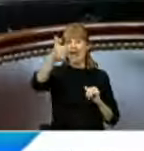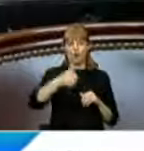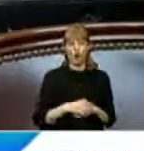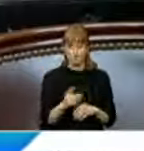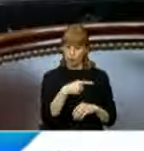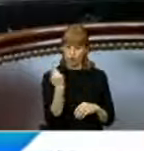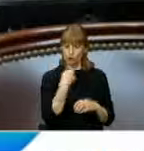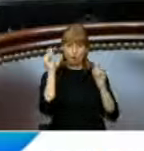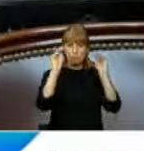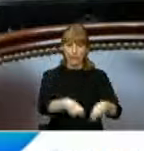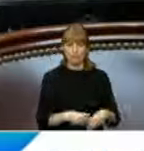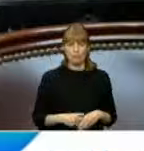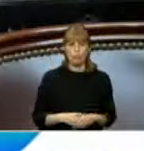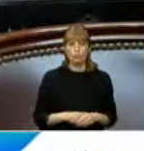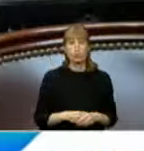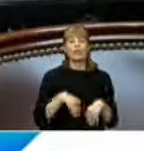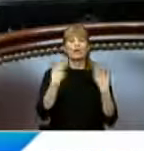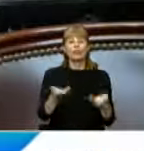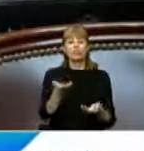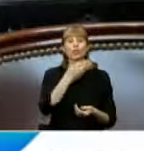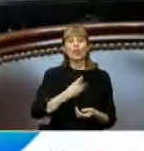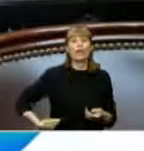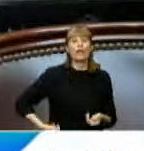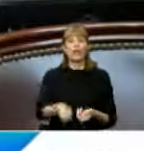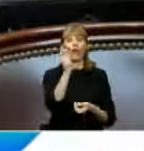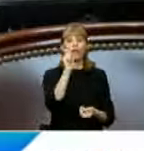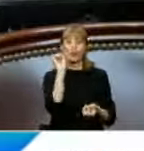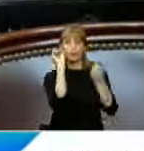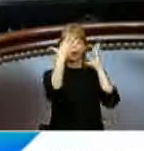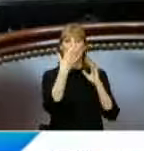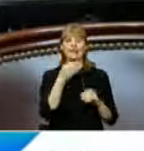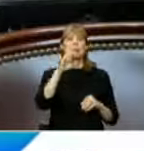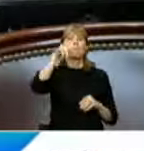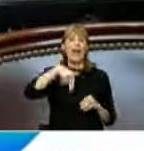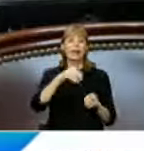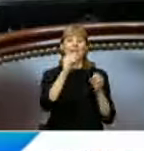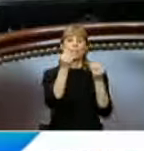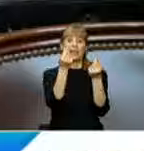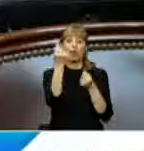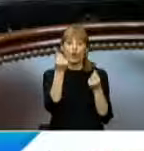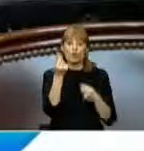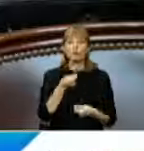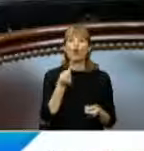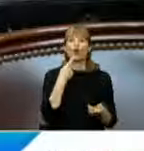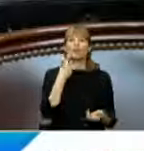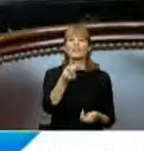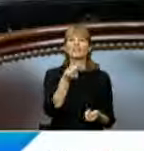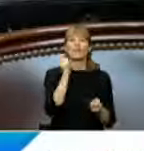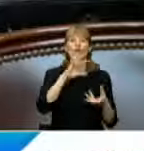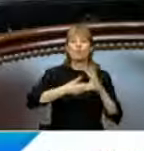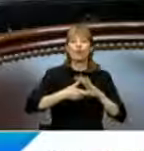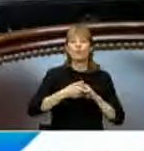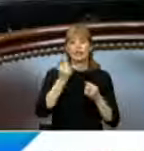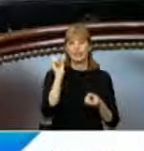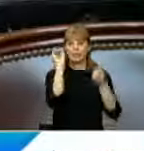ganamos nosotros. Entonces, gobierna Javier Milei y el que fija el plan económico es Javier Milei y es el gobierno que